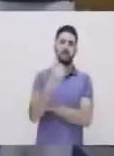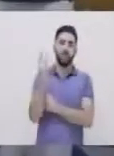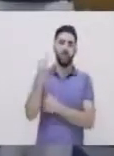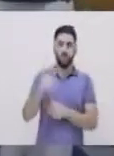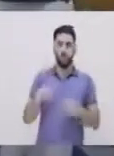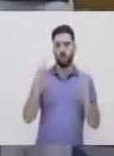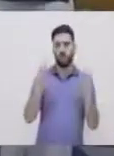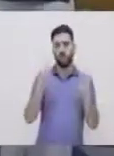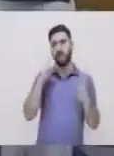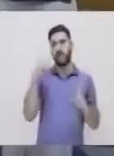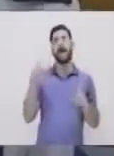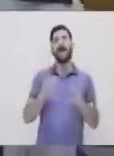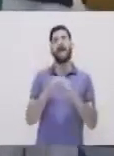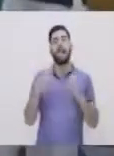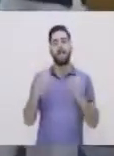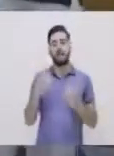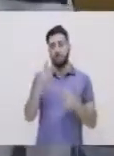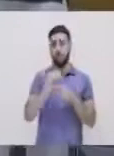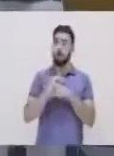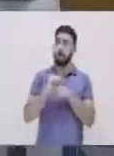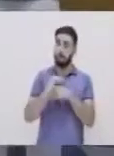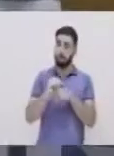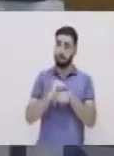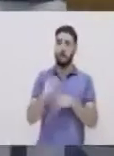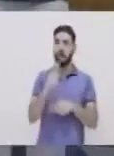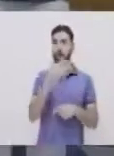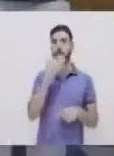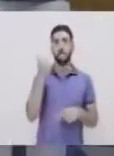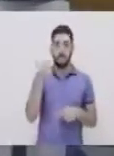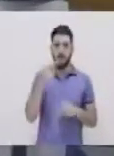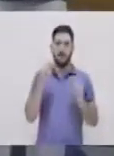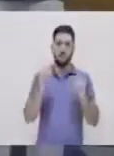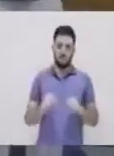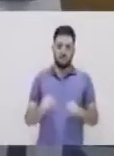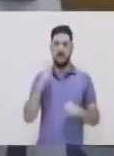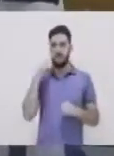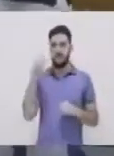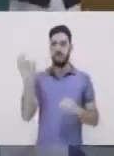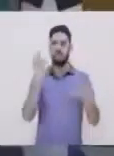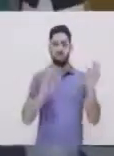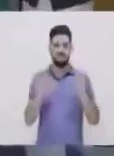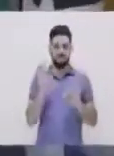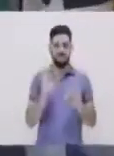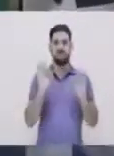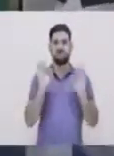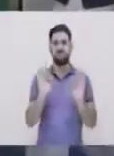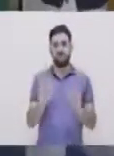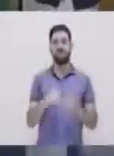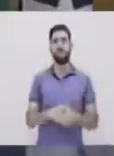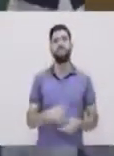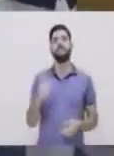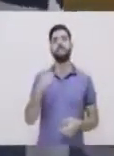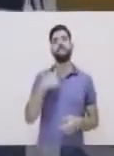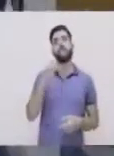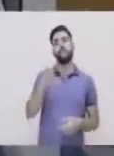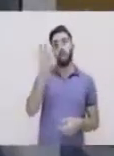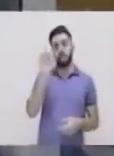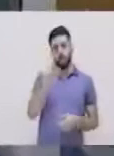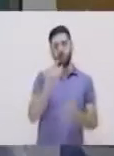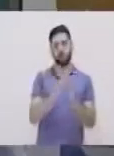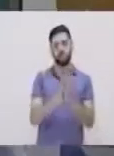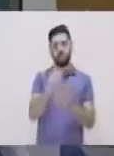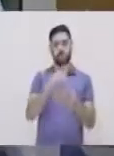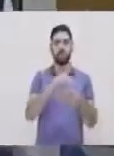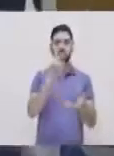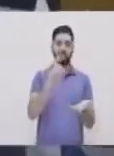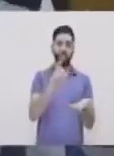se habla en la clase. Y además entre más practiquemos, más divertido se nos va a hacer. Profe, ahora yo lo voy a invitar a que nos